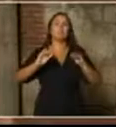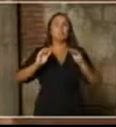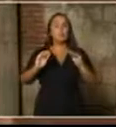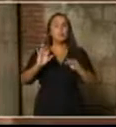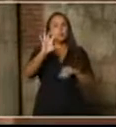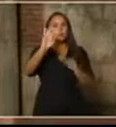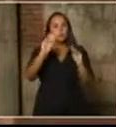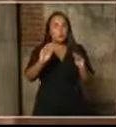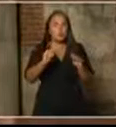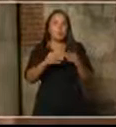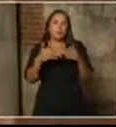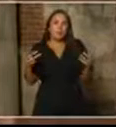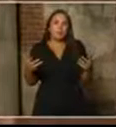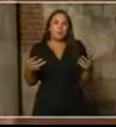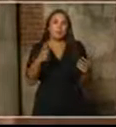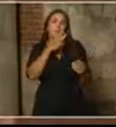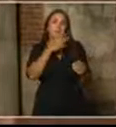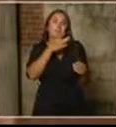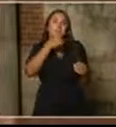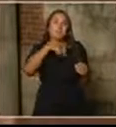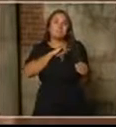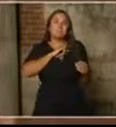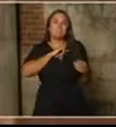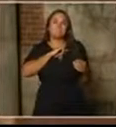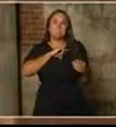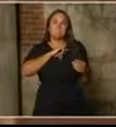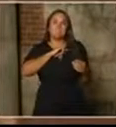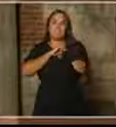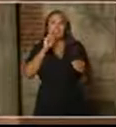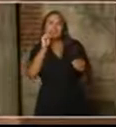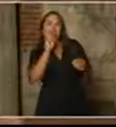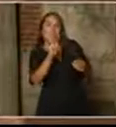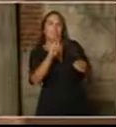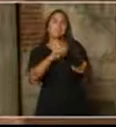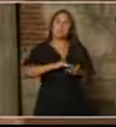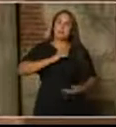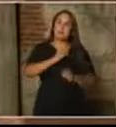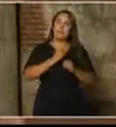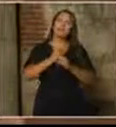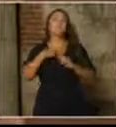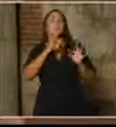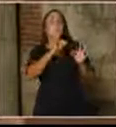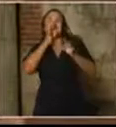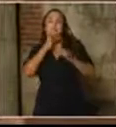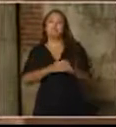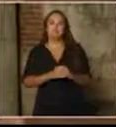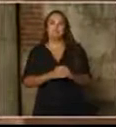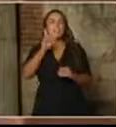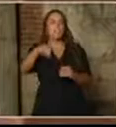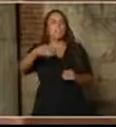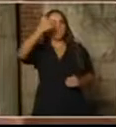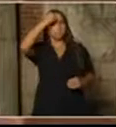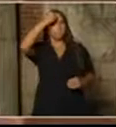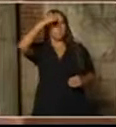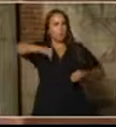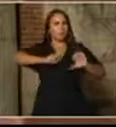de modo de que de ellos aprendí la capacidad de trabajar y la tenacidad de los